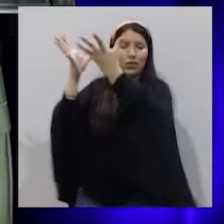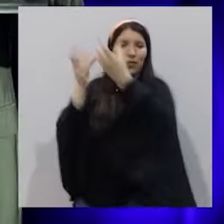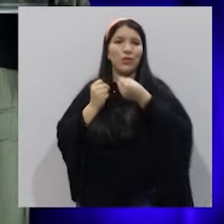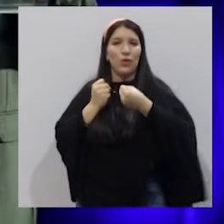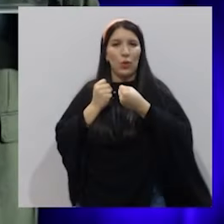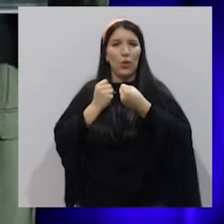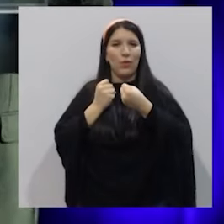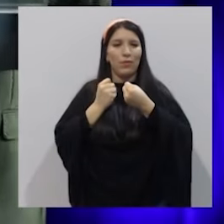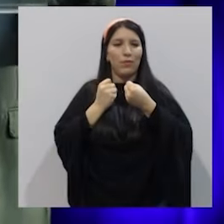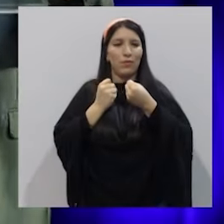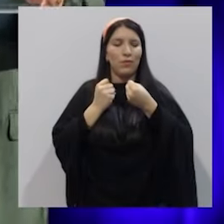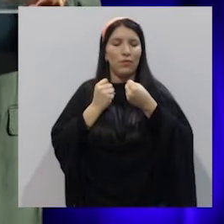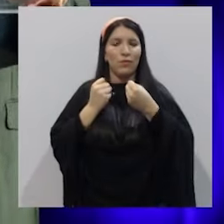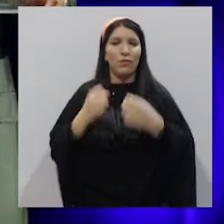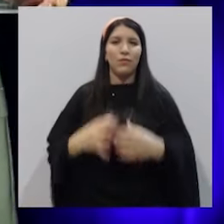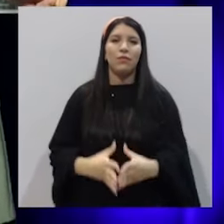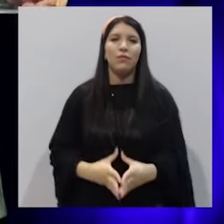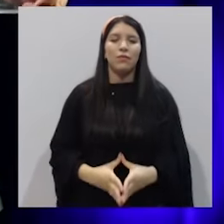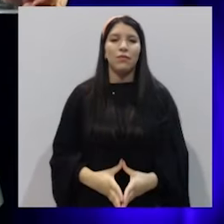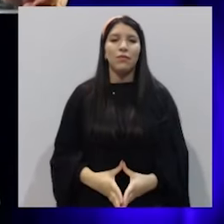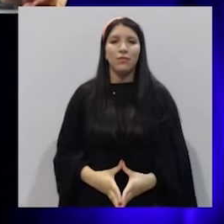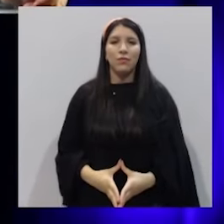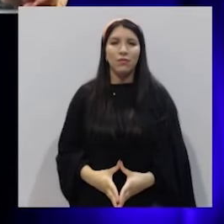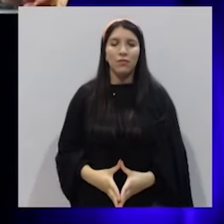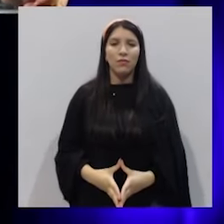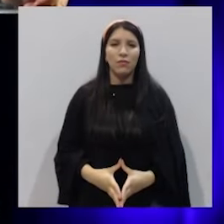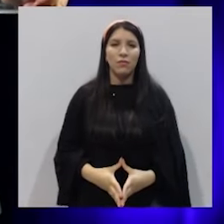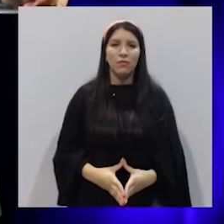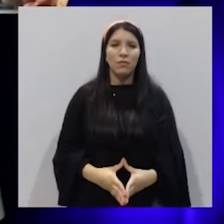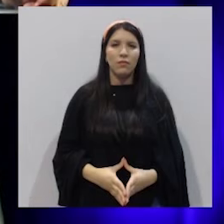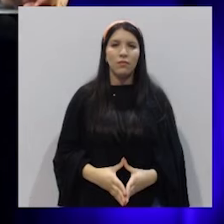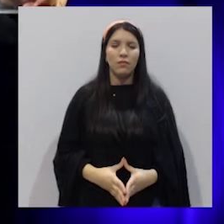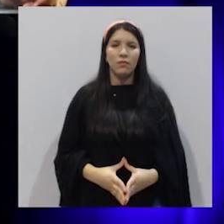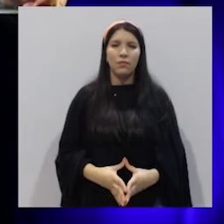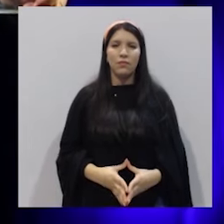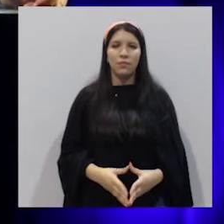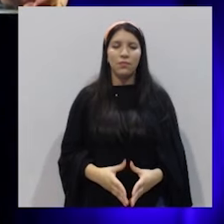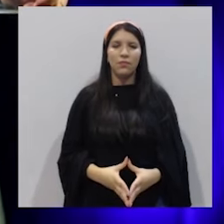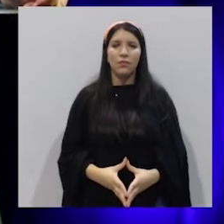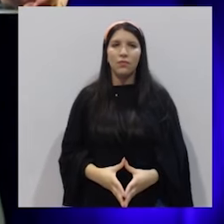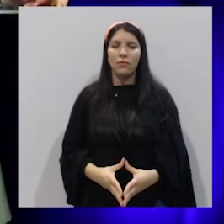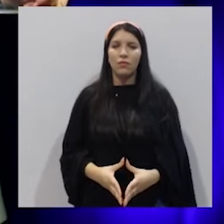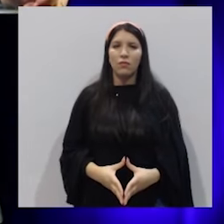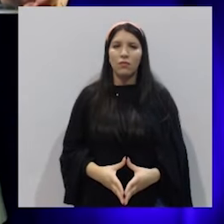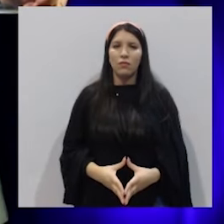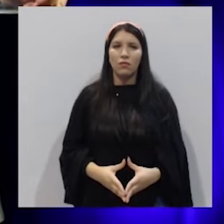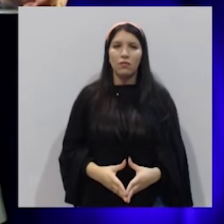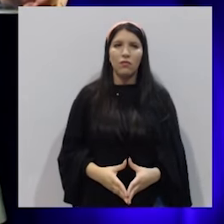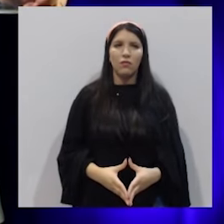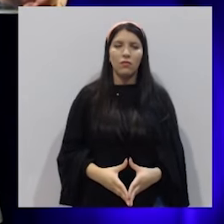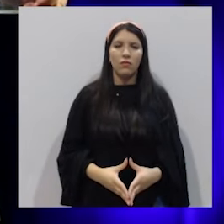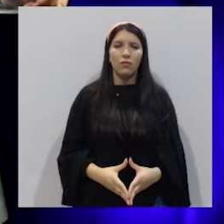su enemigo el ronda como león rugiente buscando a quien devorar